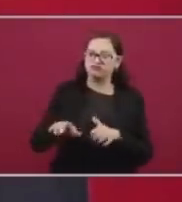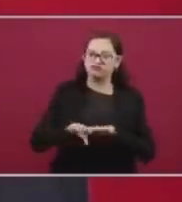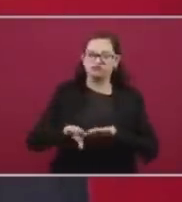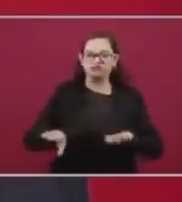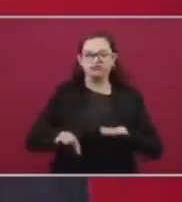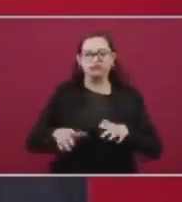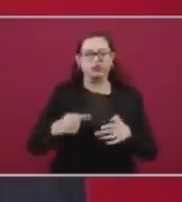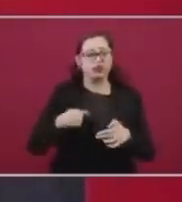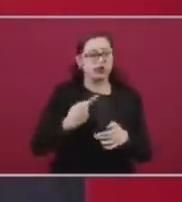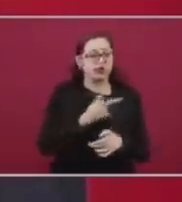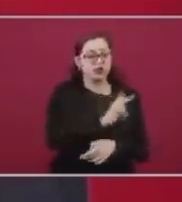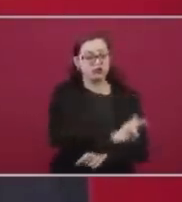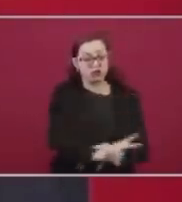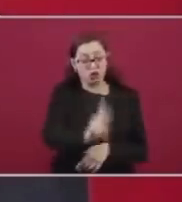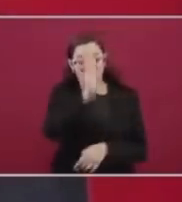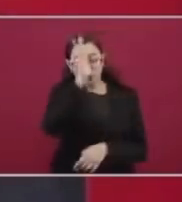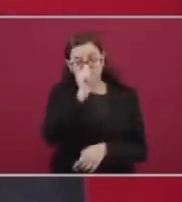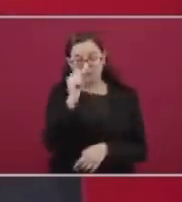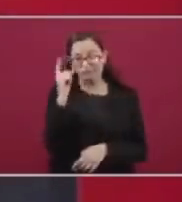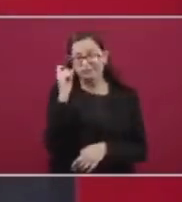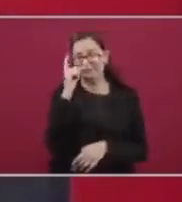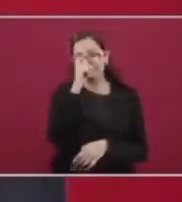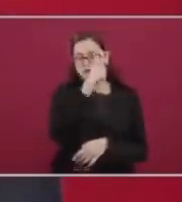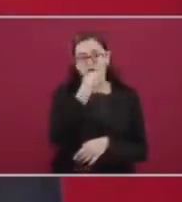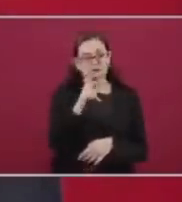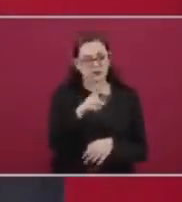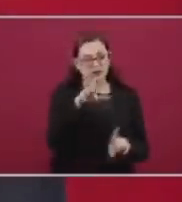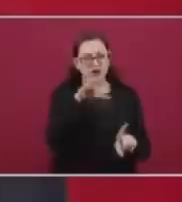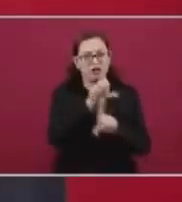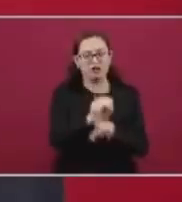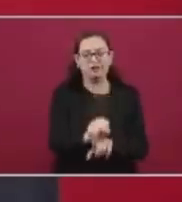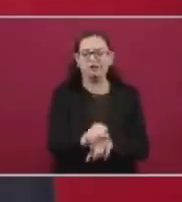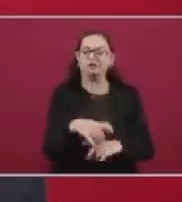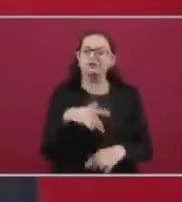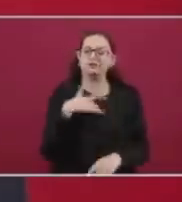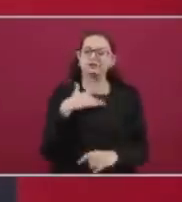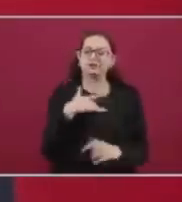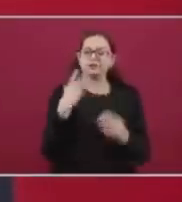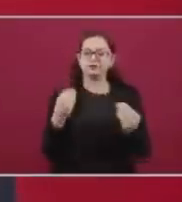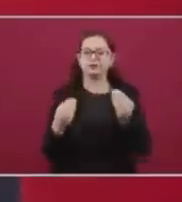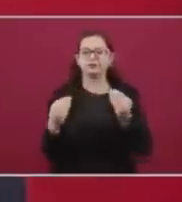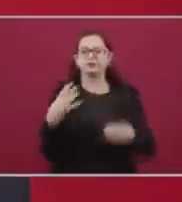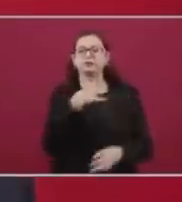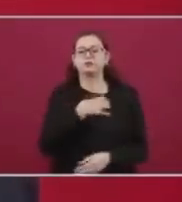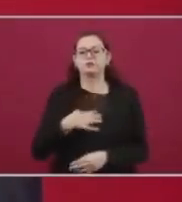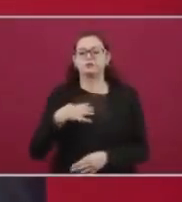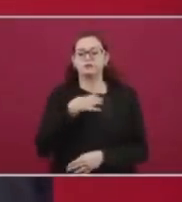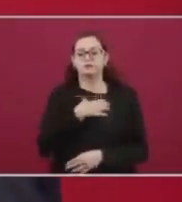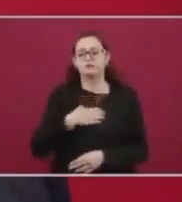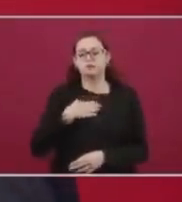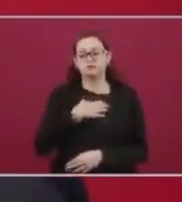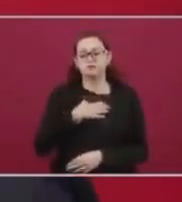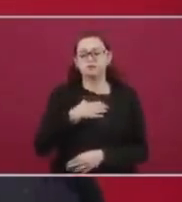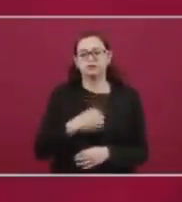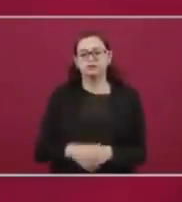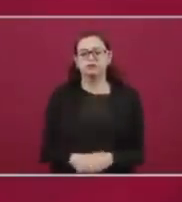acuerdo general. Estamos muy contentos con